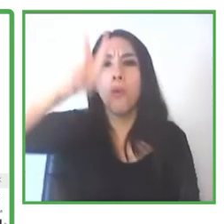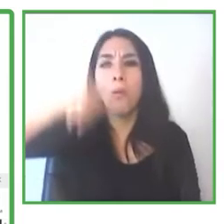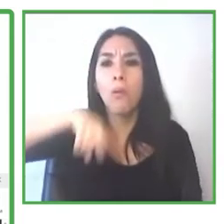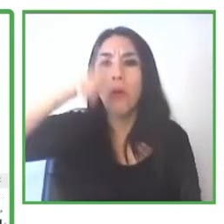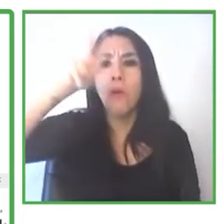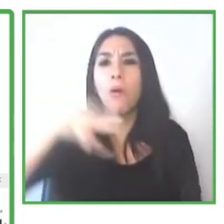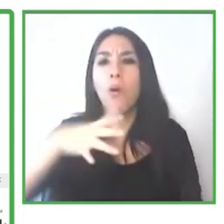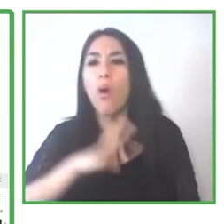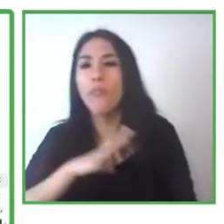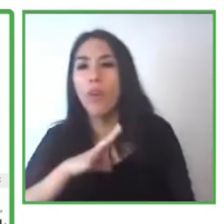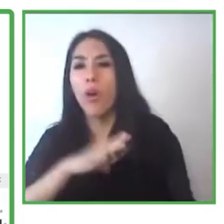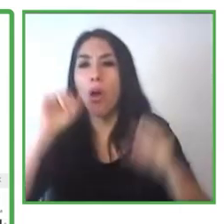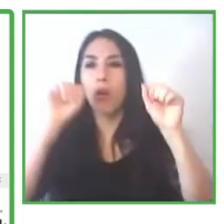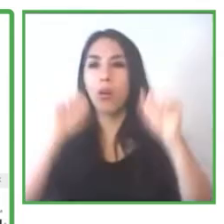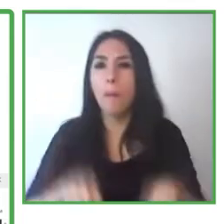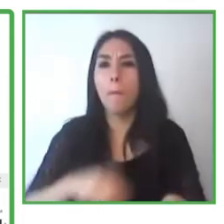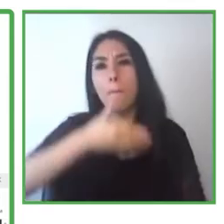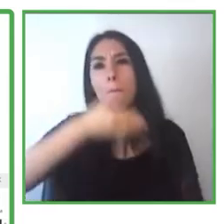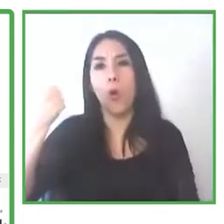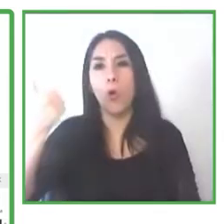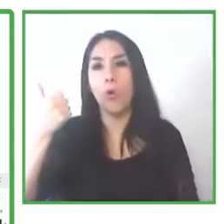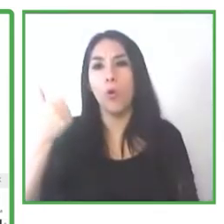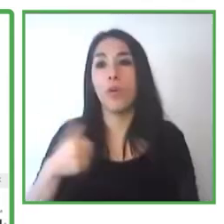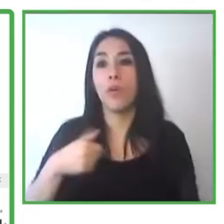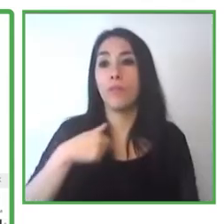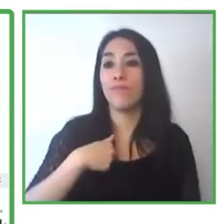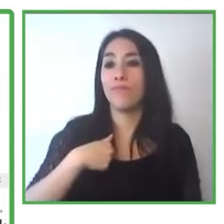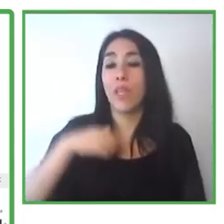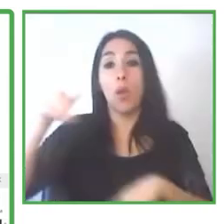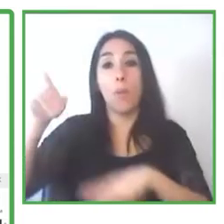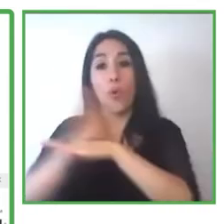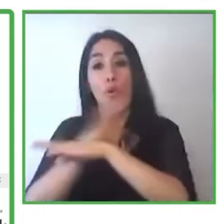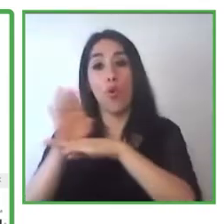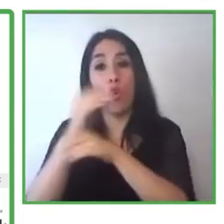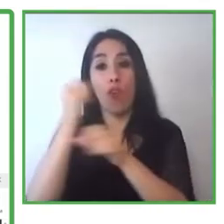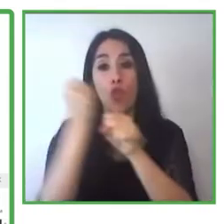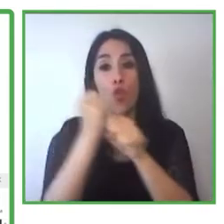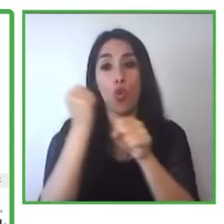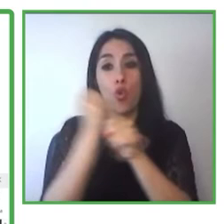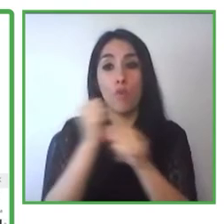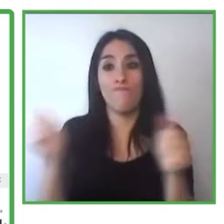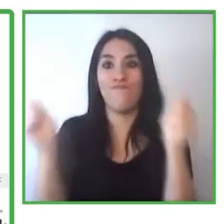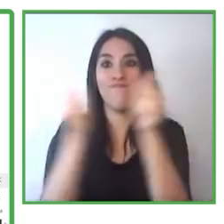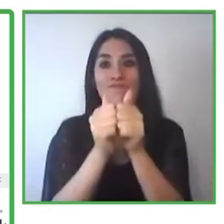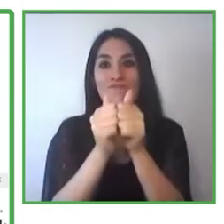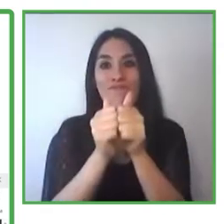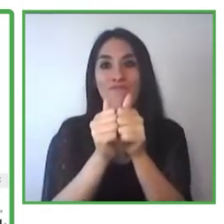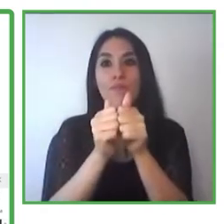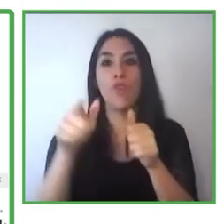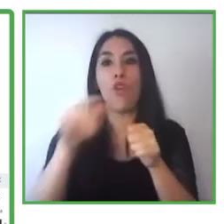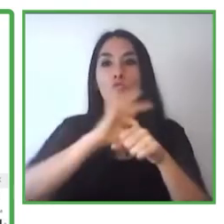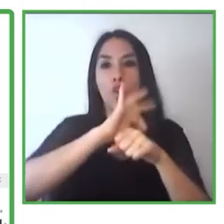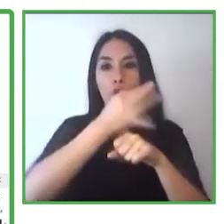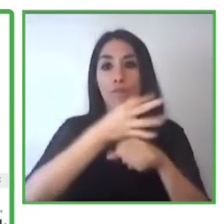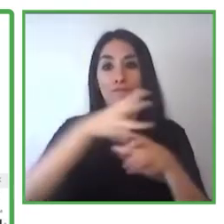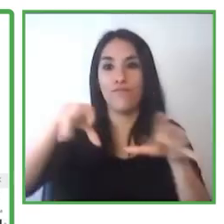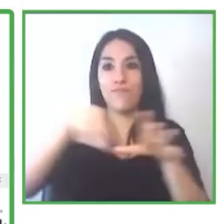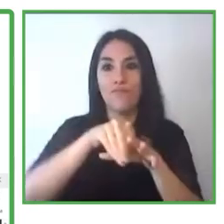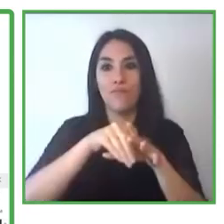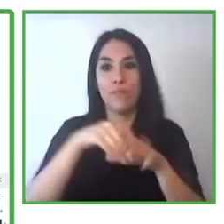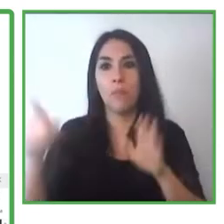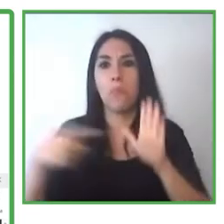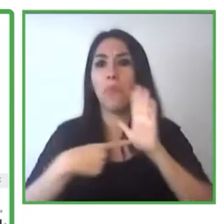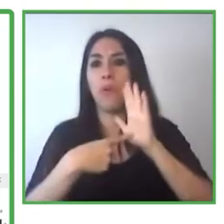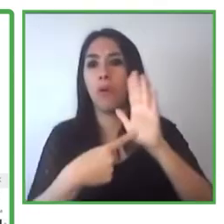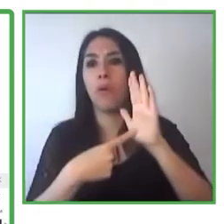empresas, las entidades sociales, cuando trabajan por Incorpora, siempre decimos, todo lo que no está en la plataforma no existe. Y